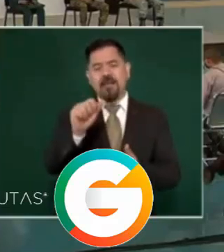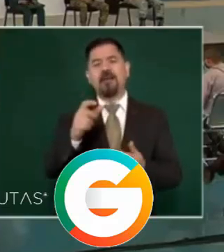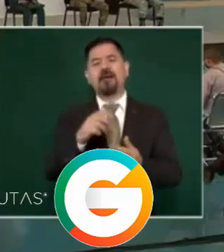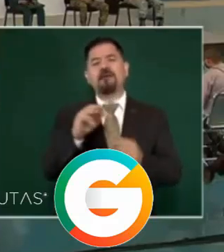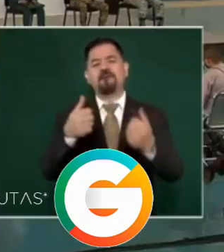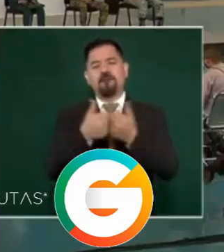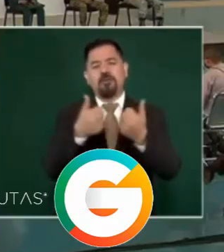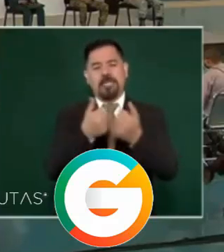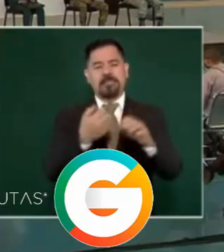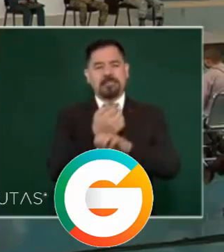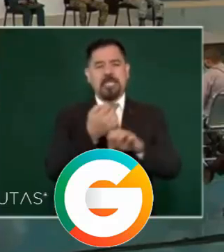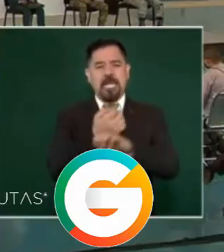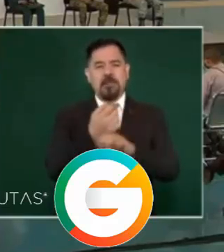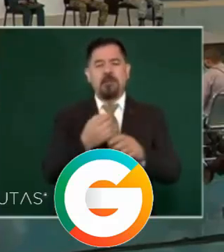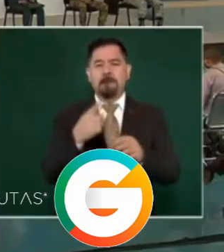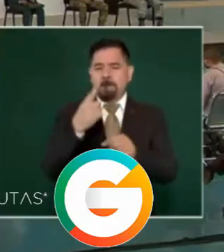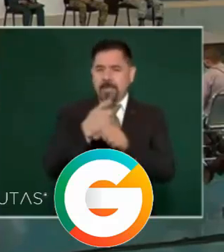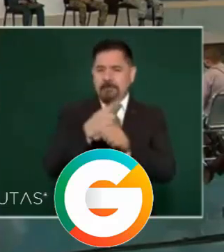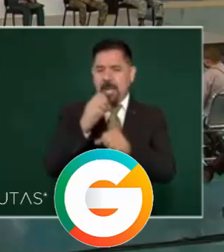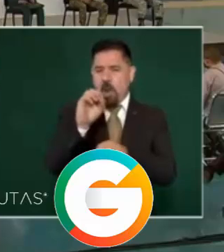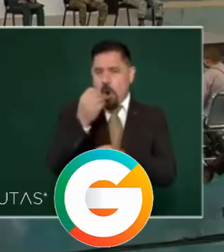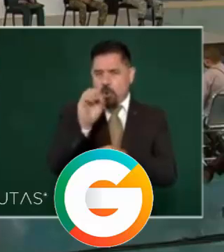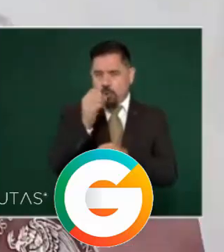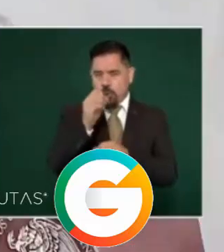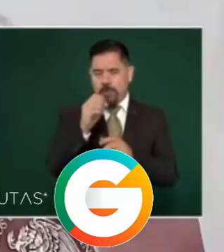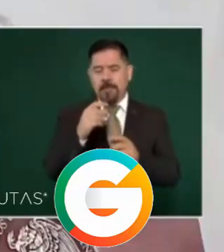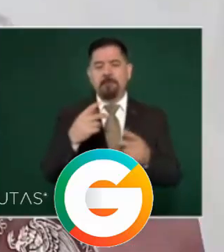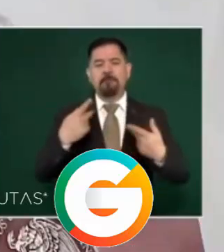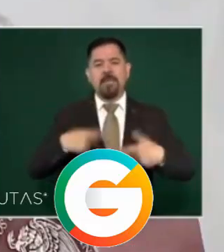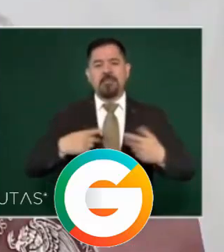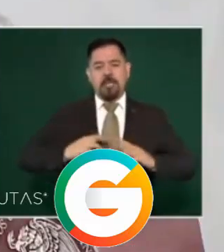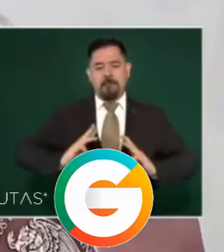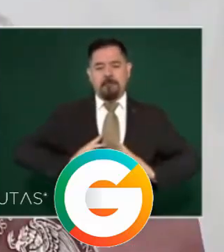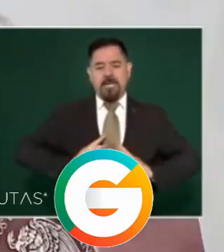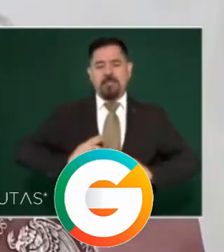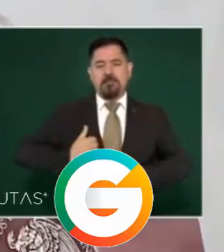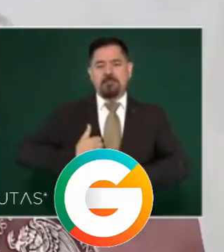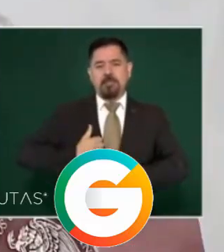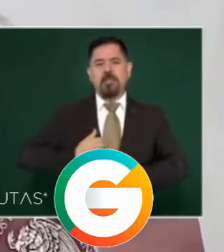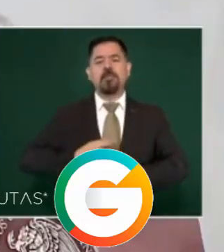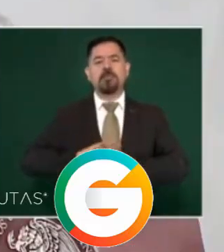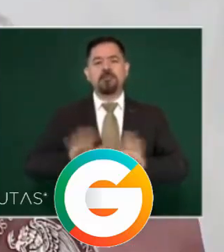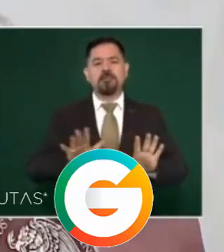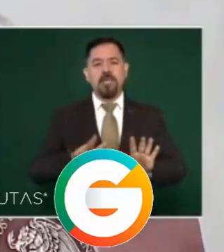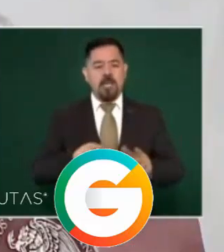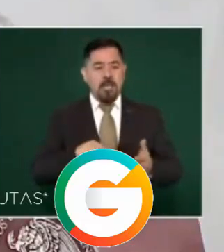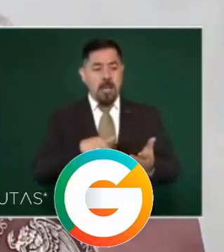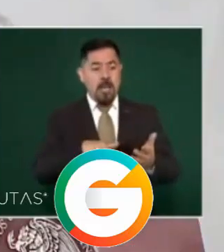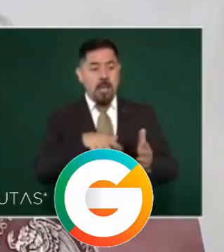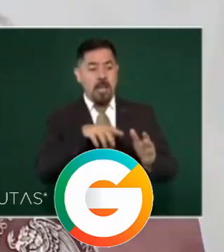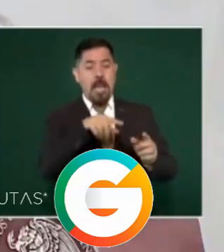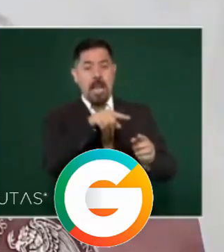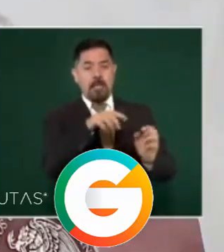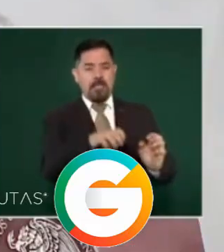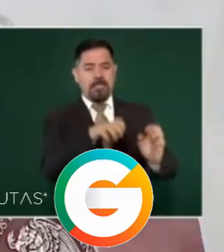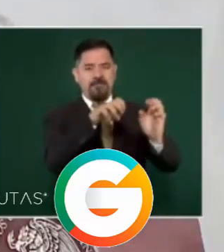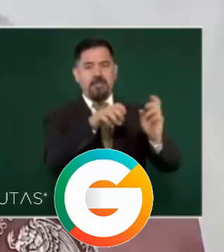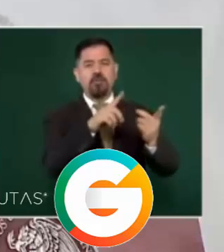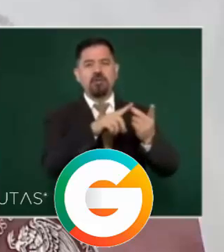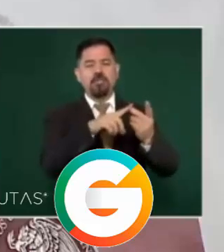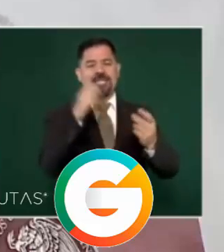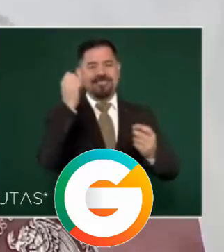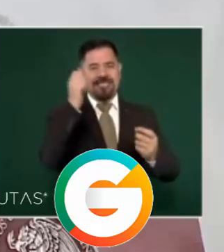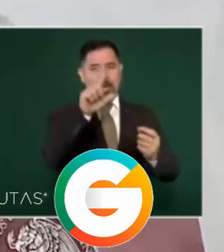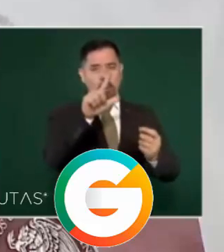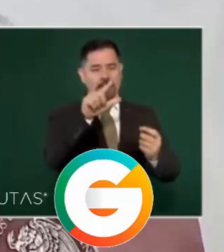el 1 de octubre el personal militar tomó el control de las aduanas de San Luis Río